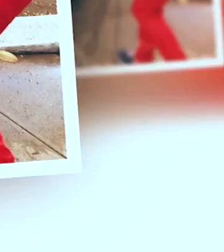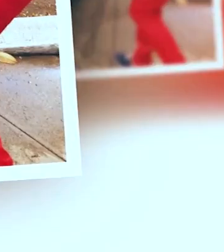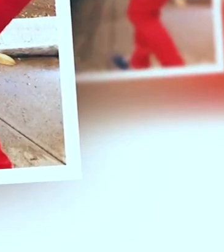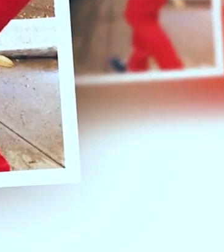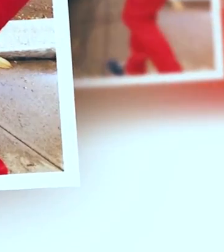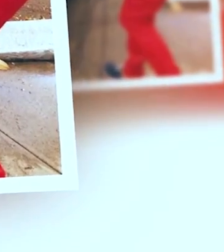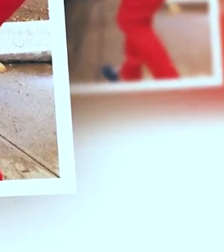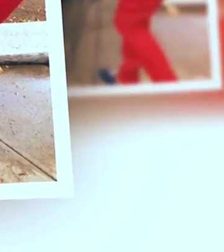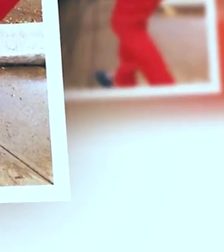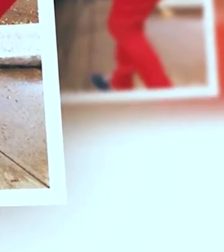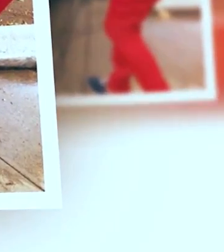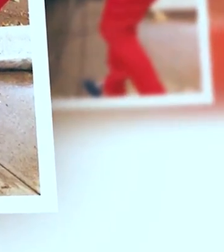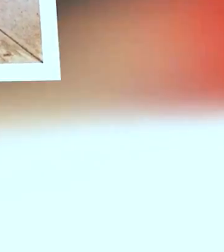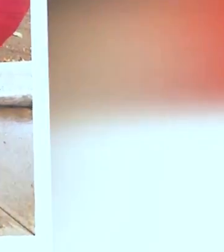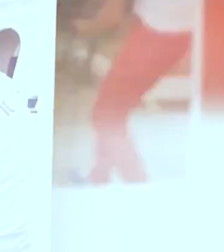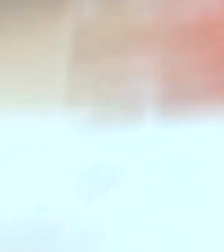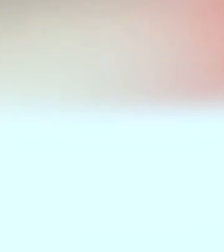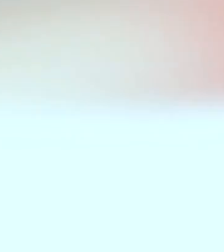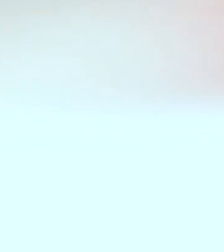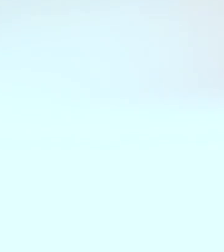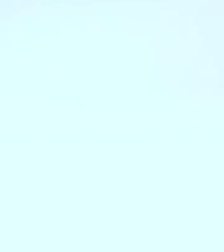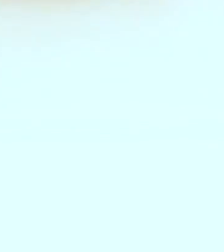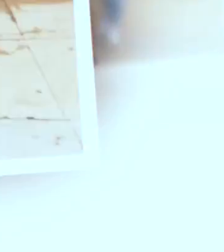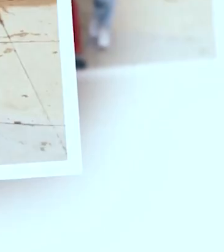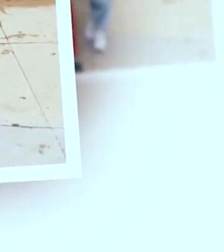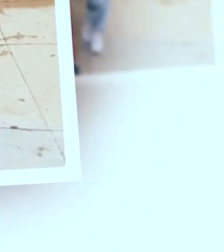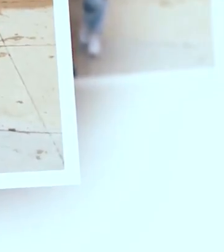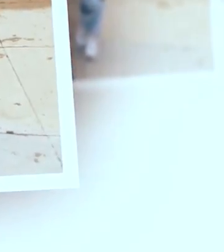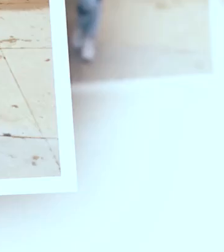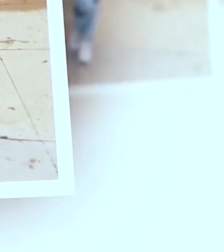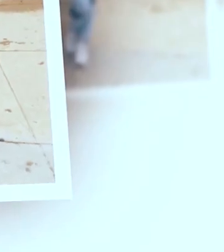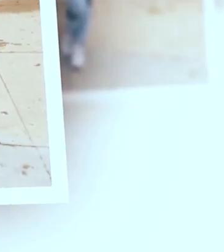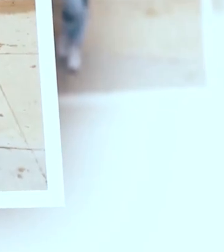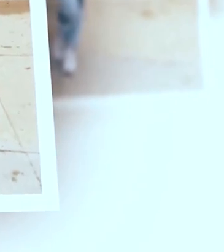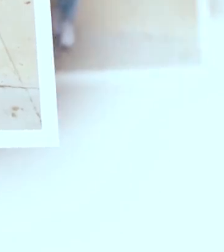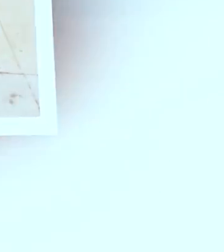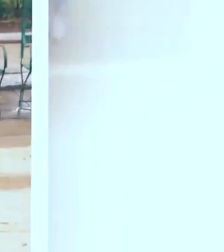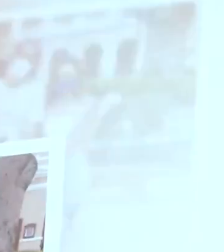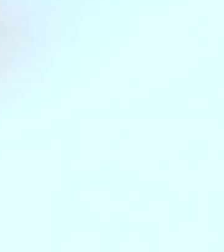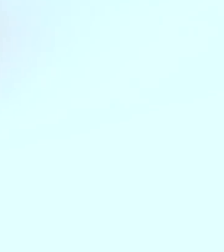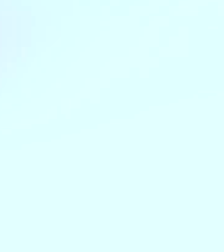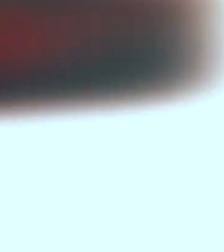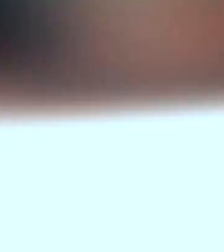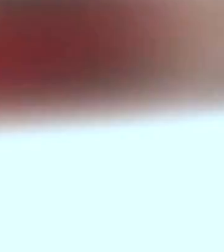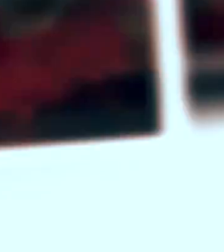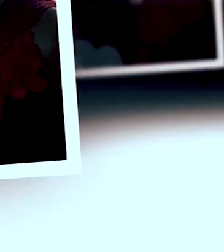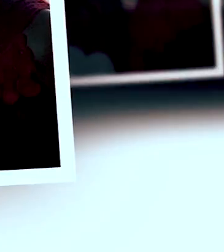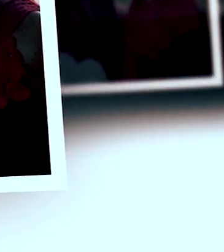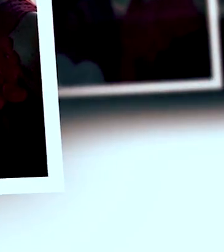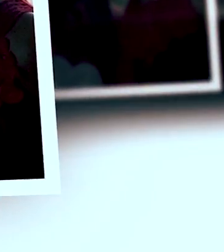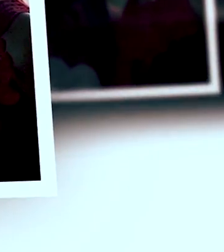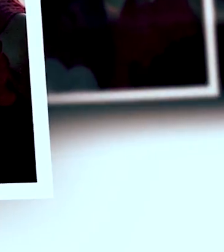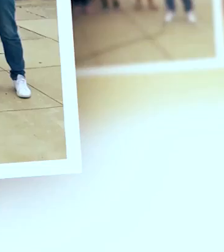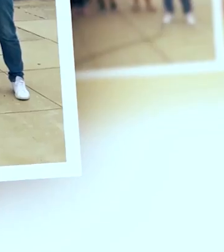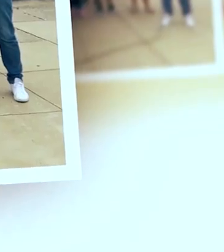somos las letras, la voz se retumba, el canto se respeta, yo vine a entregar mi corazón, estoy hablándote en nombre de una